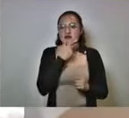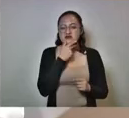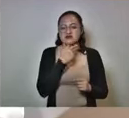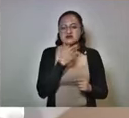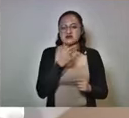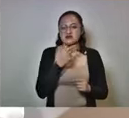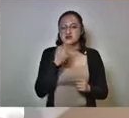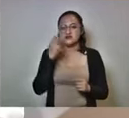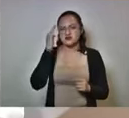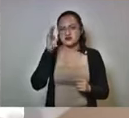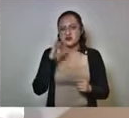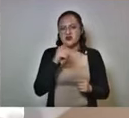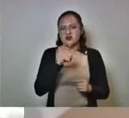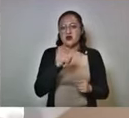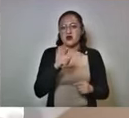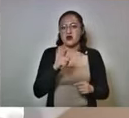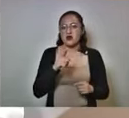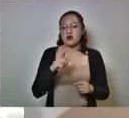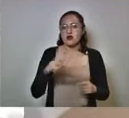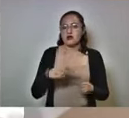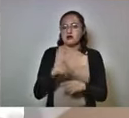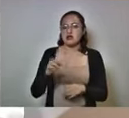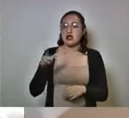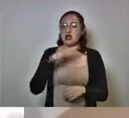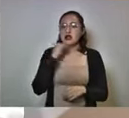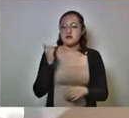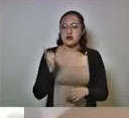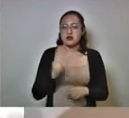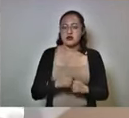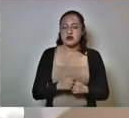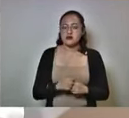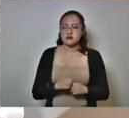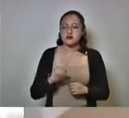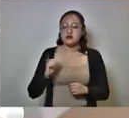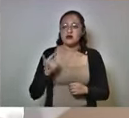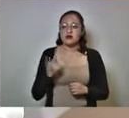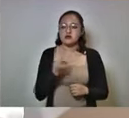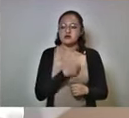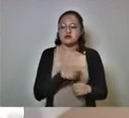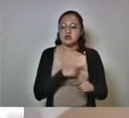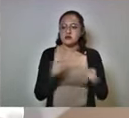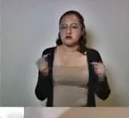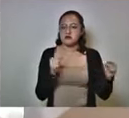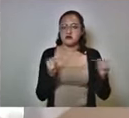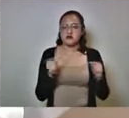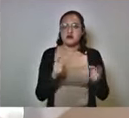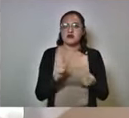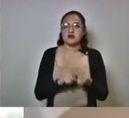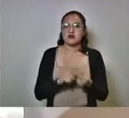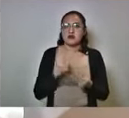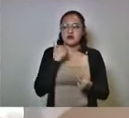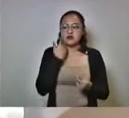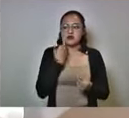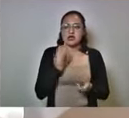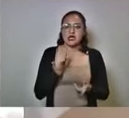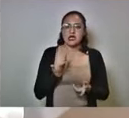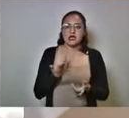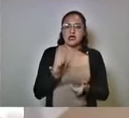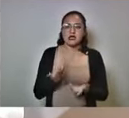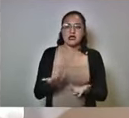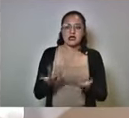de origen alemán y otros señores de origen español, en donde se quisieron colgar